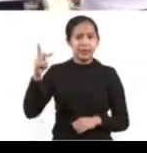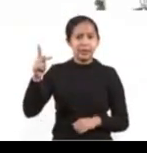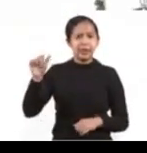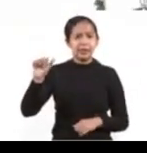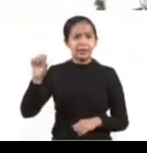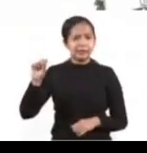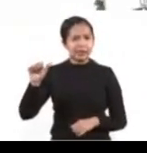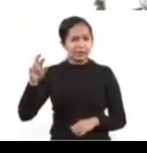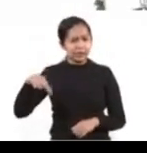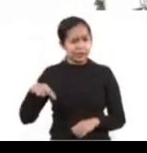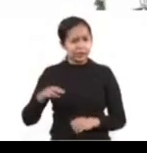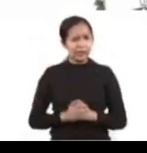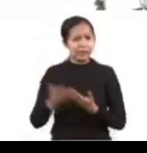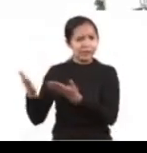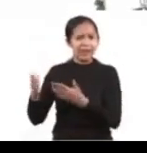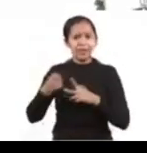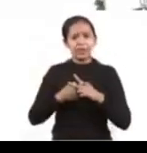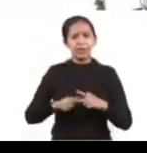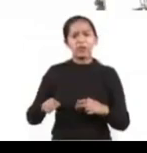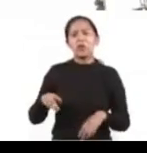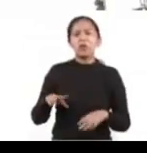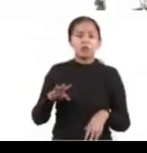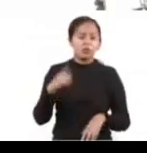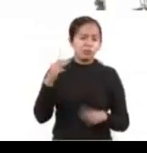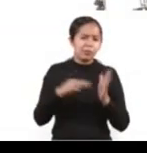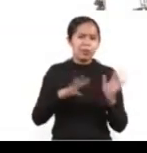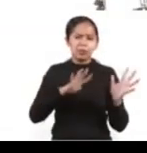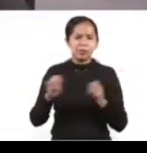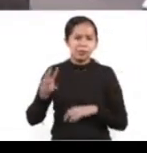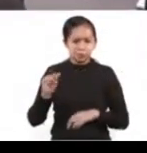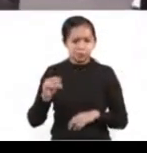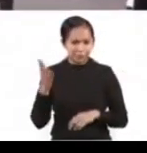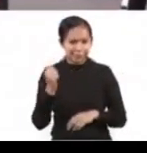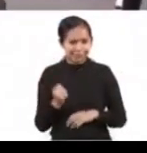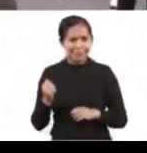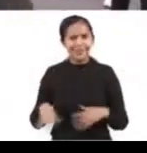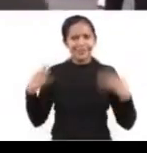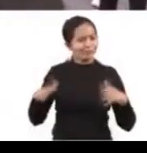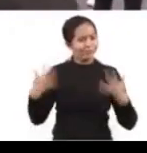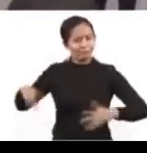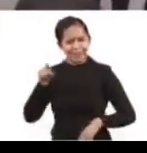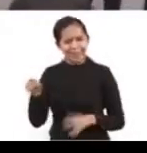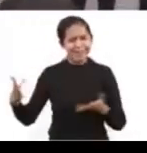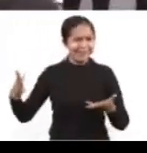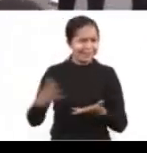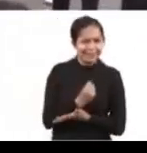Bazar. Él es el primer en años 1998-99, gran campeón mundial en la división de los ligeros.